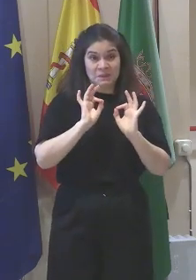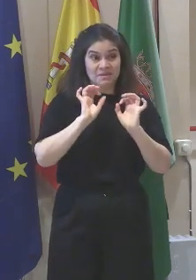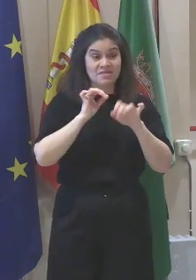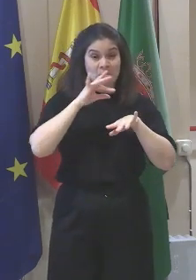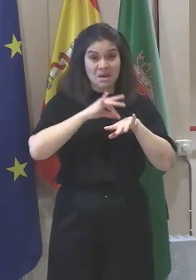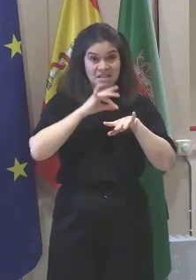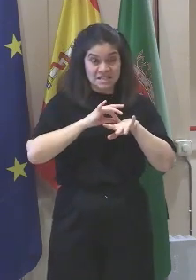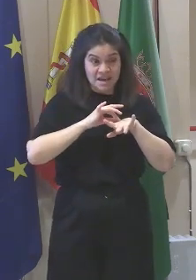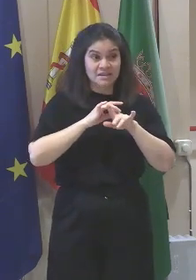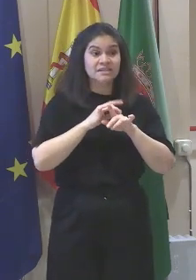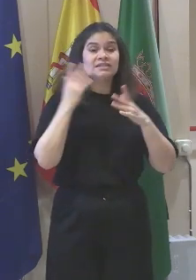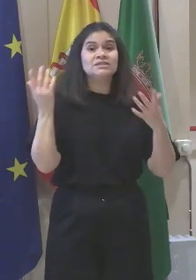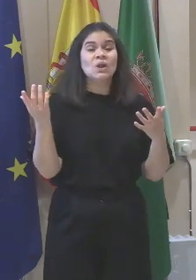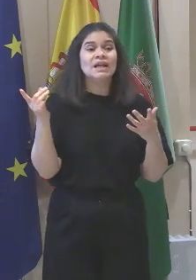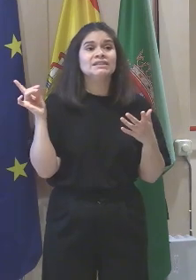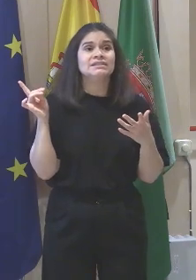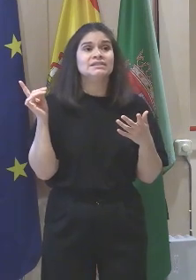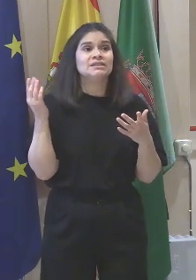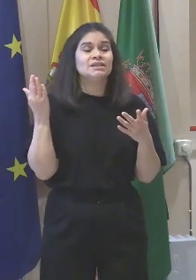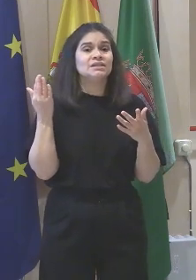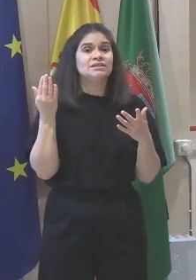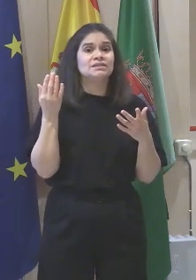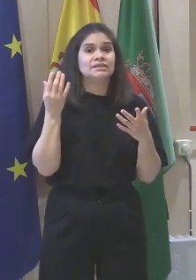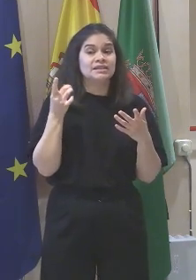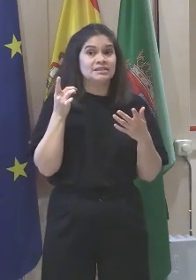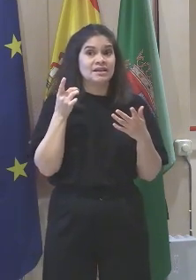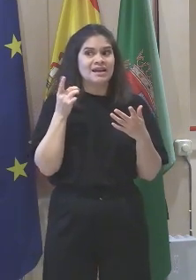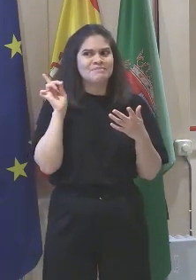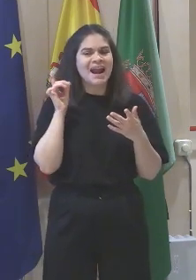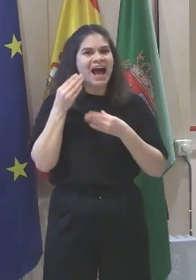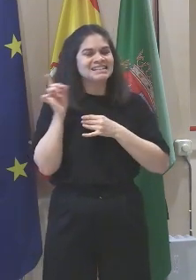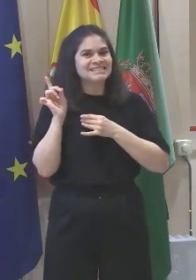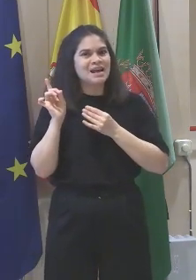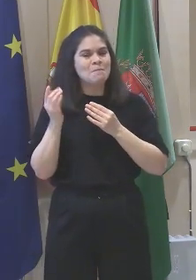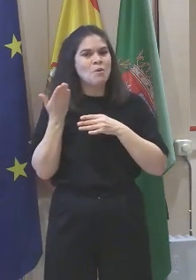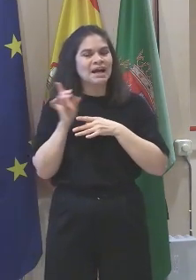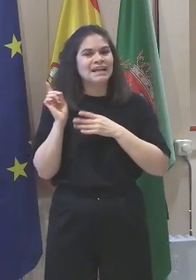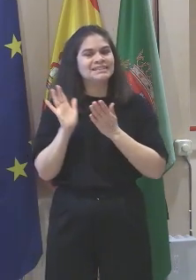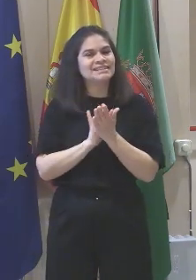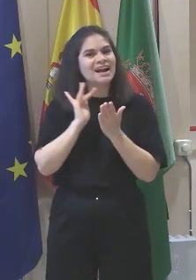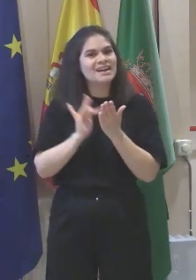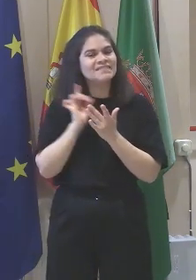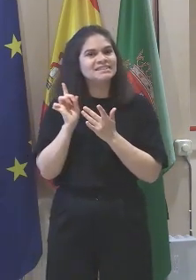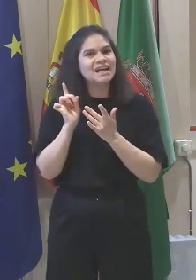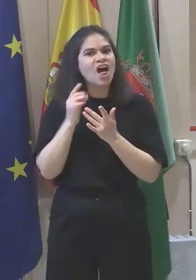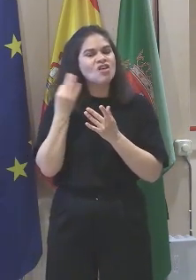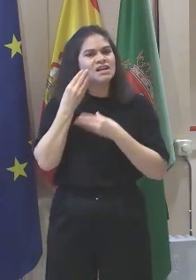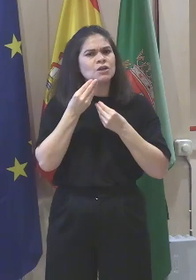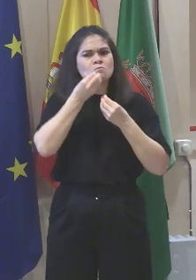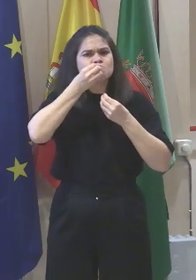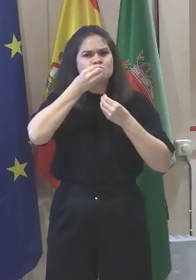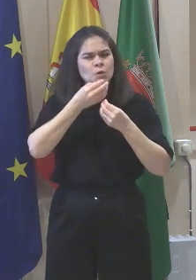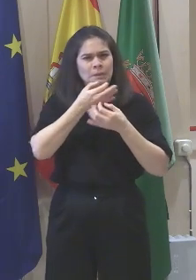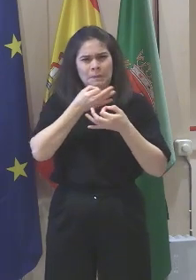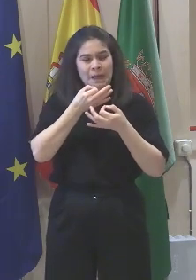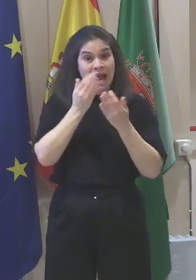aquí, vamos, no es que tengas que hacer un buen estudio, es lo siguiente. Rechazan más del 98% de todo lo que les llega.